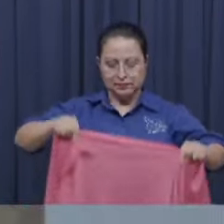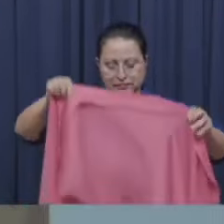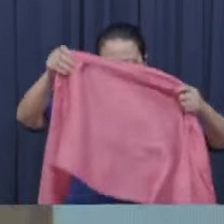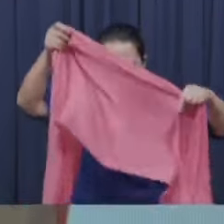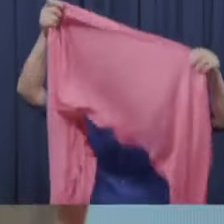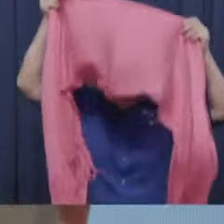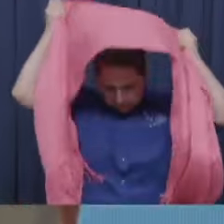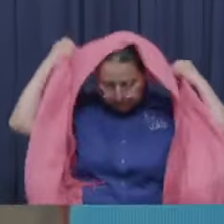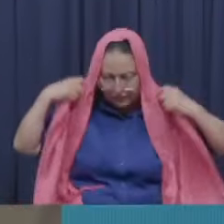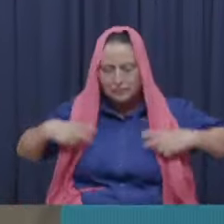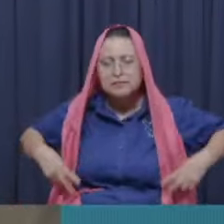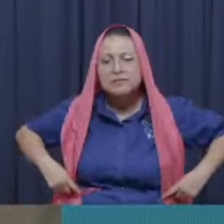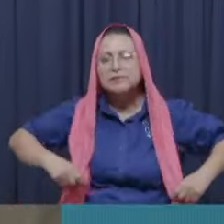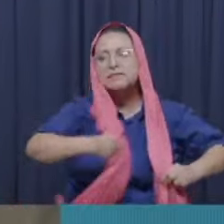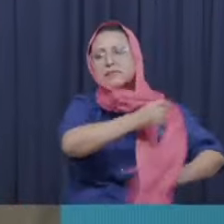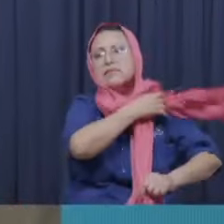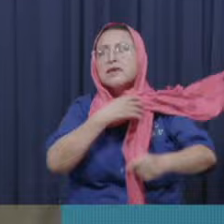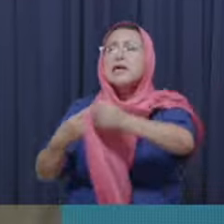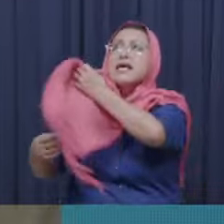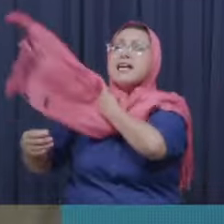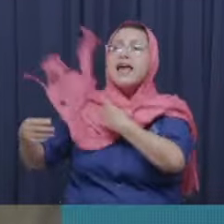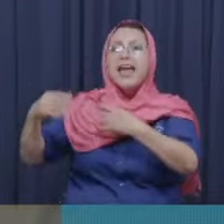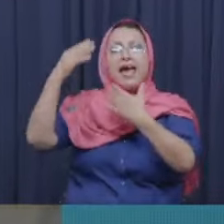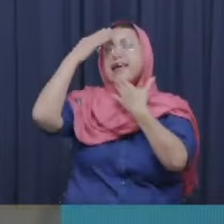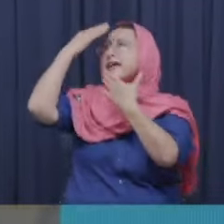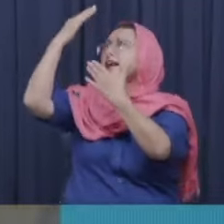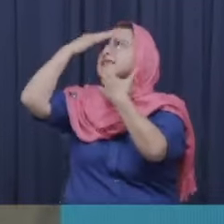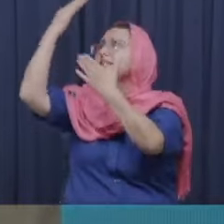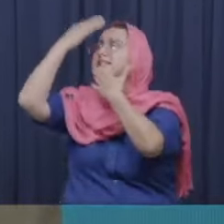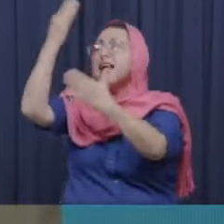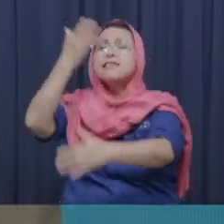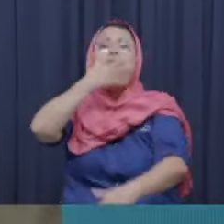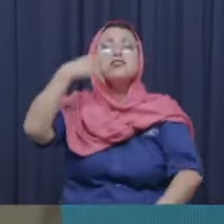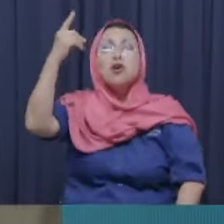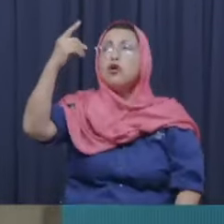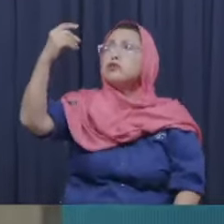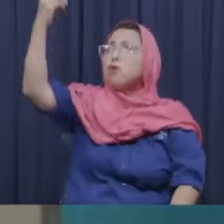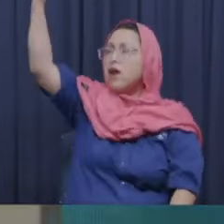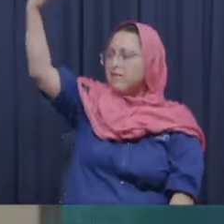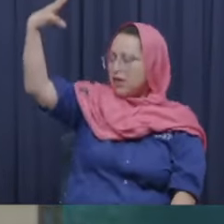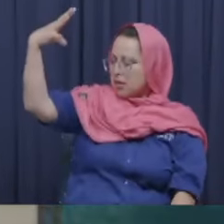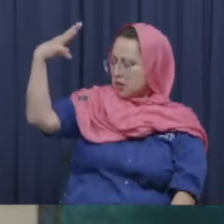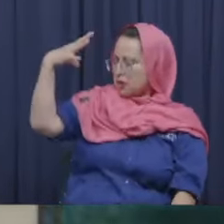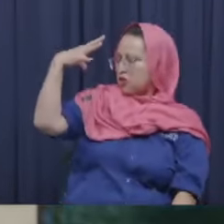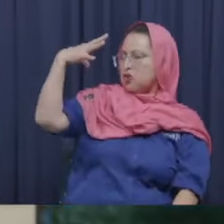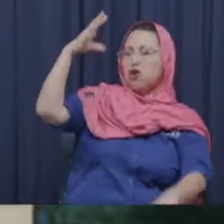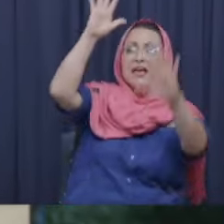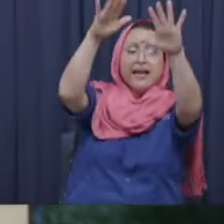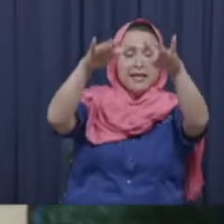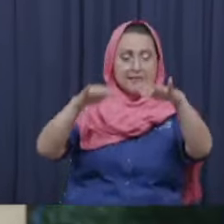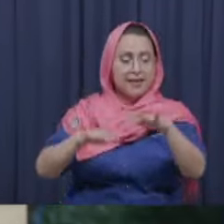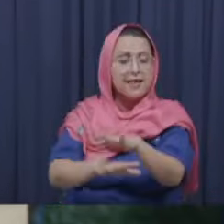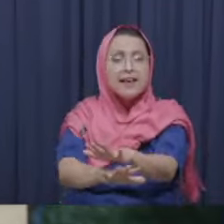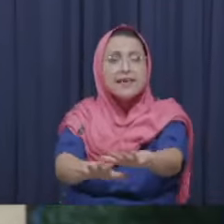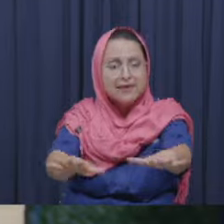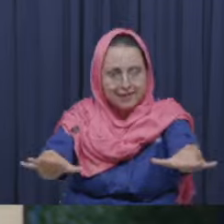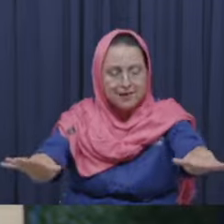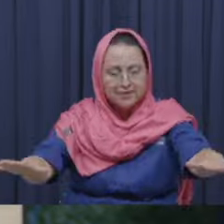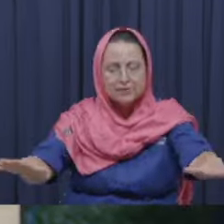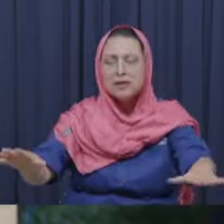Jesús, te damos muchas gracias por tanta bendición que tú derramas sobre nosotros constantemente,